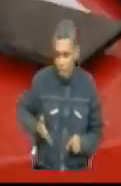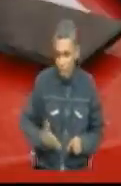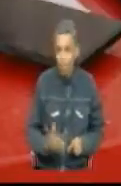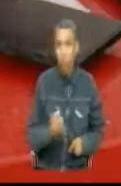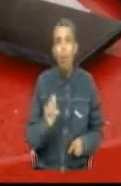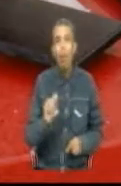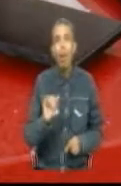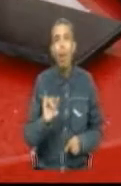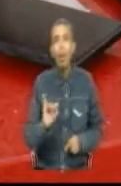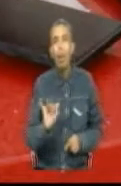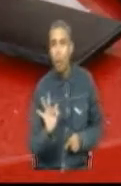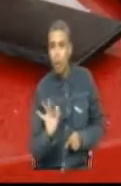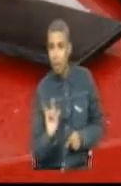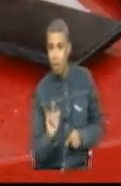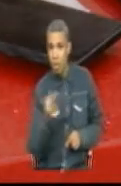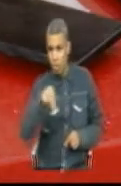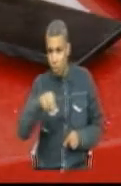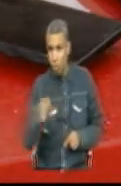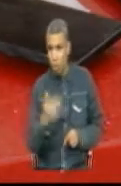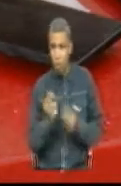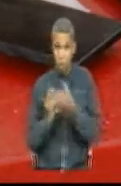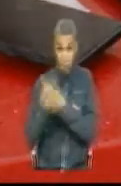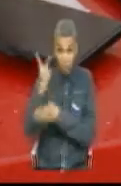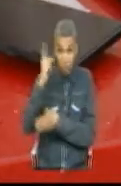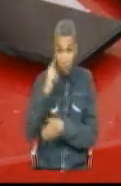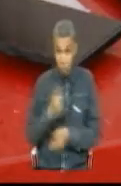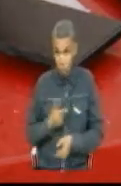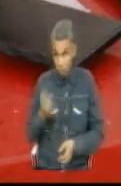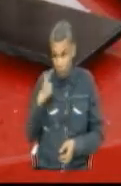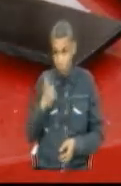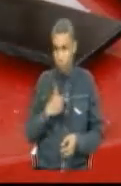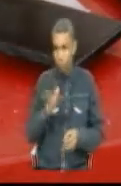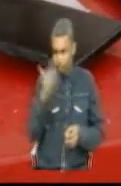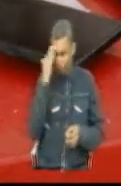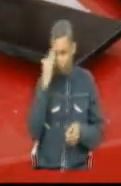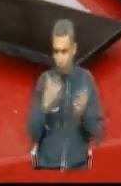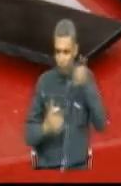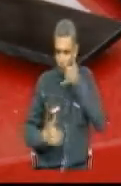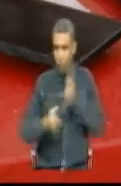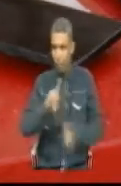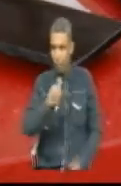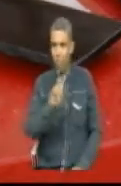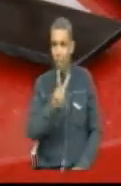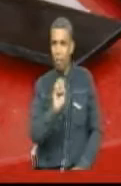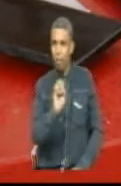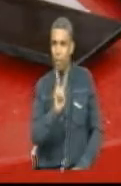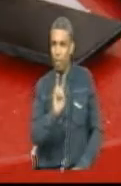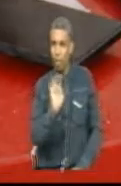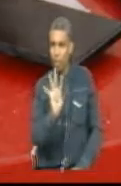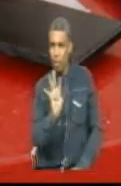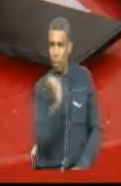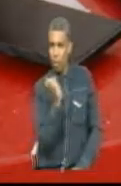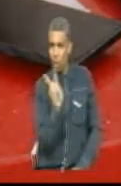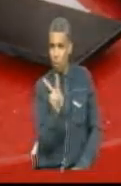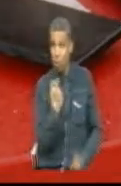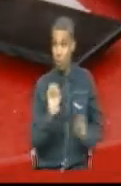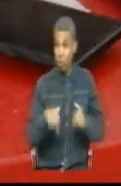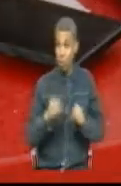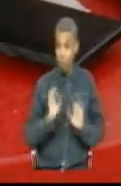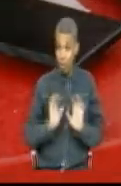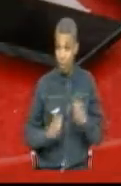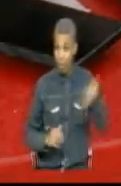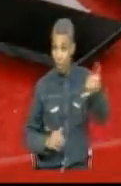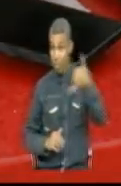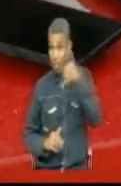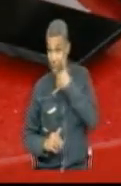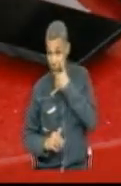colocándolo en práctica queridos televidentes ya saben 6 20 24 12 nuestra línea de participación disponible ahora alcanza nadie tan tico para